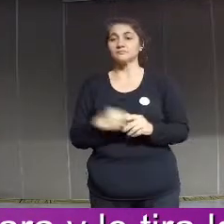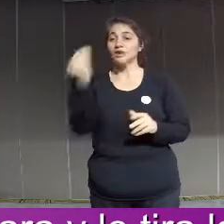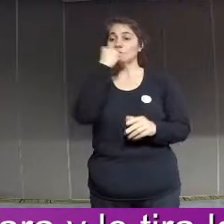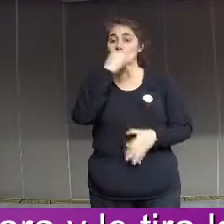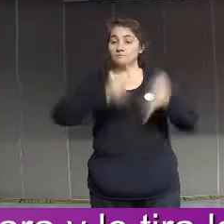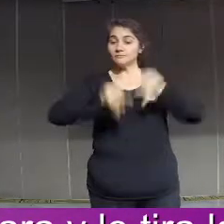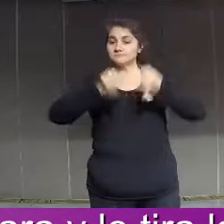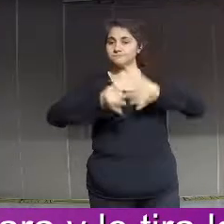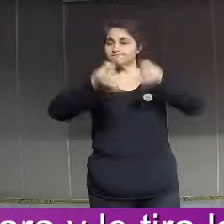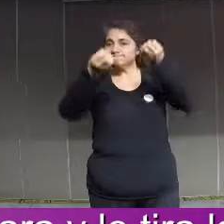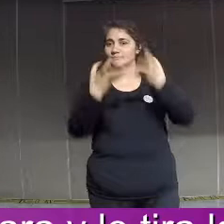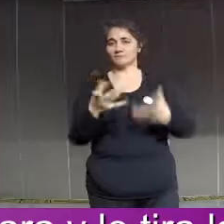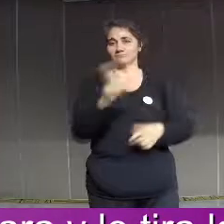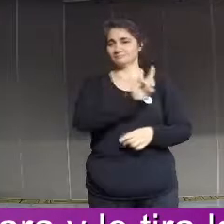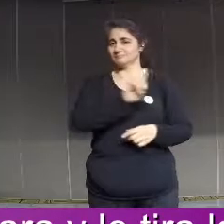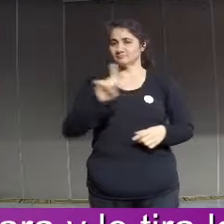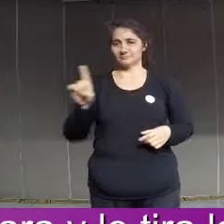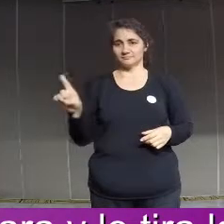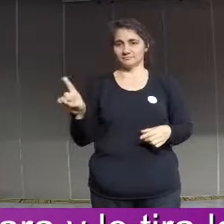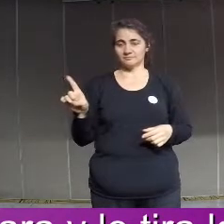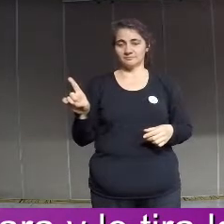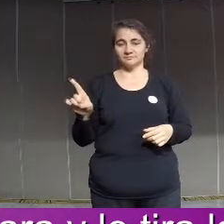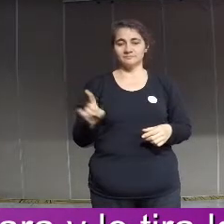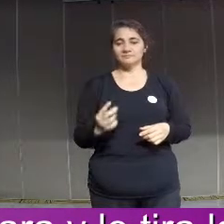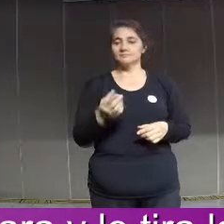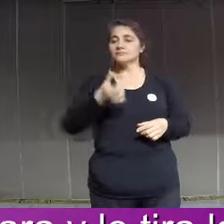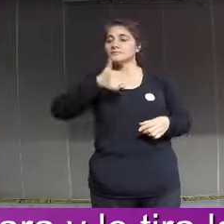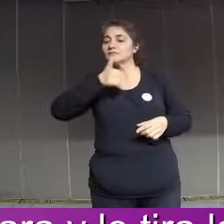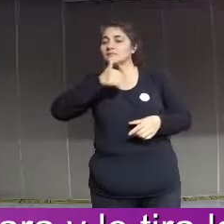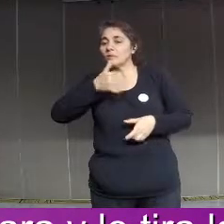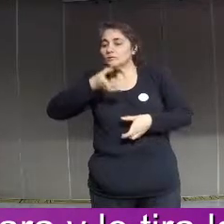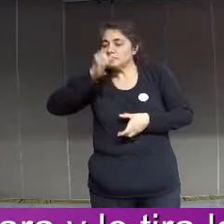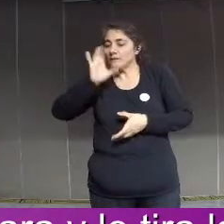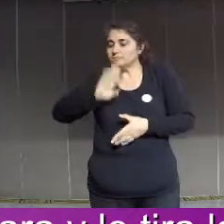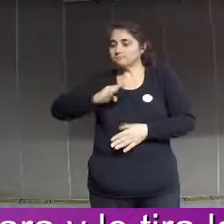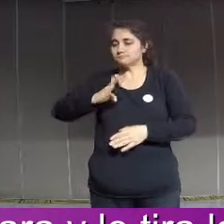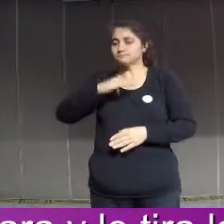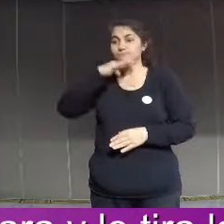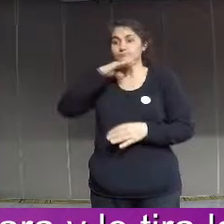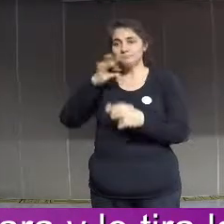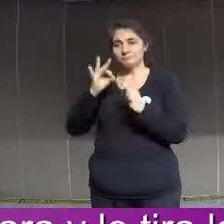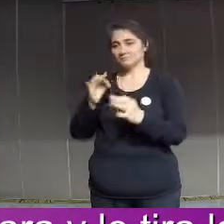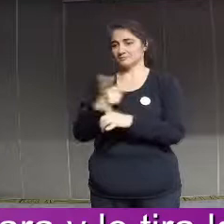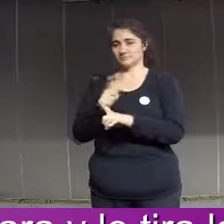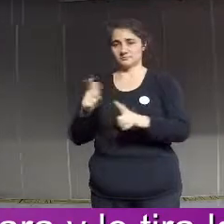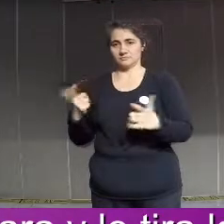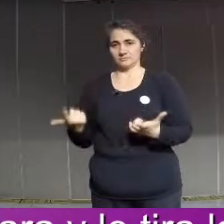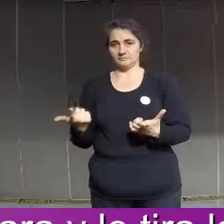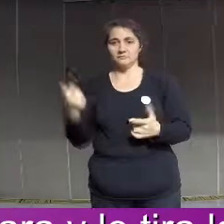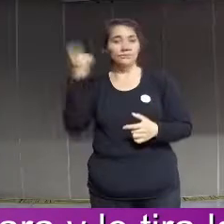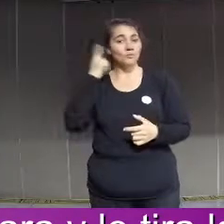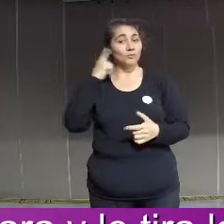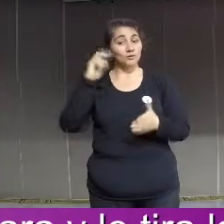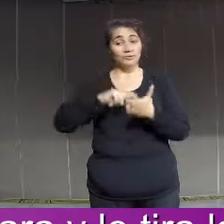trastornos respiratorios por la posible aspiración o penetración a la vía aérea y los trastornos auditivos, ya